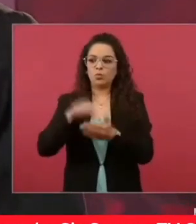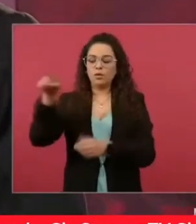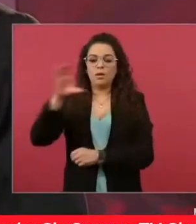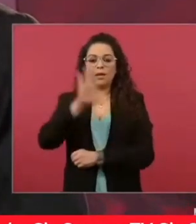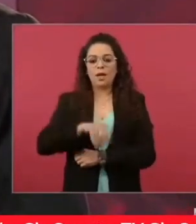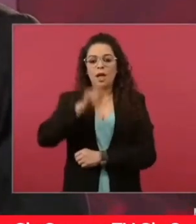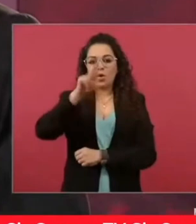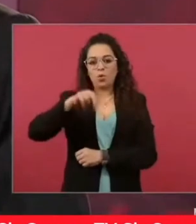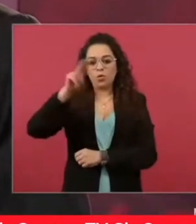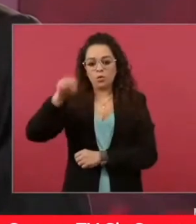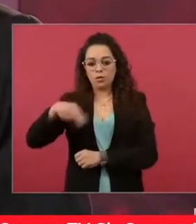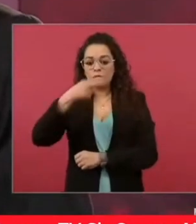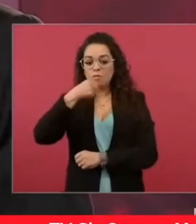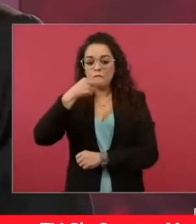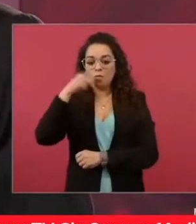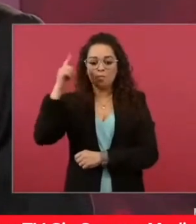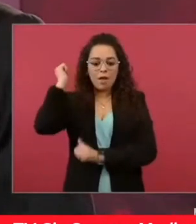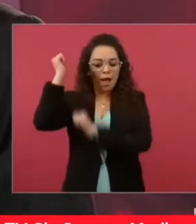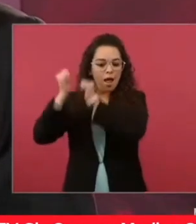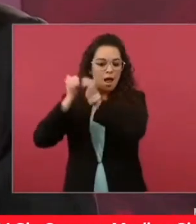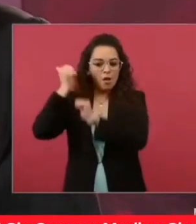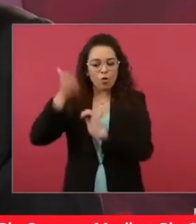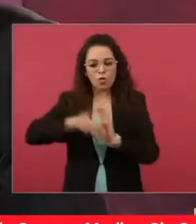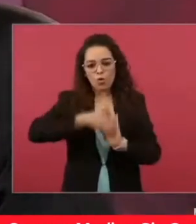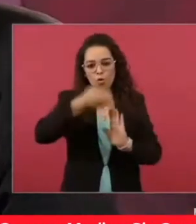el antropólogo Diego